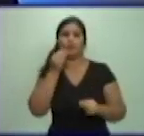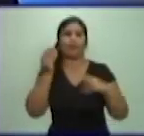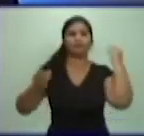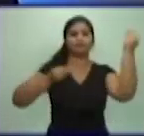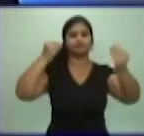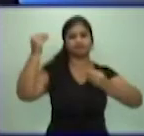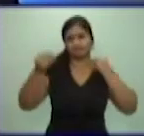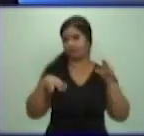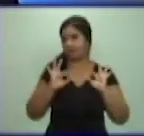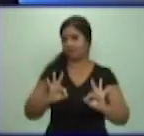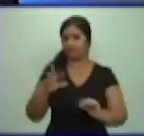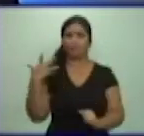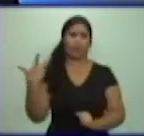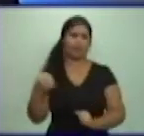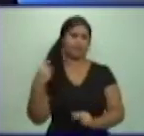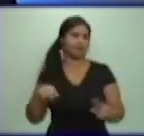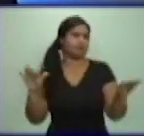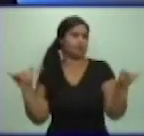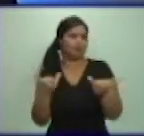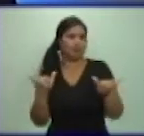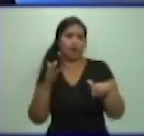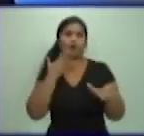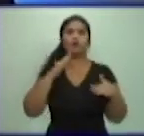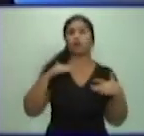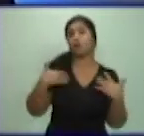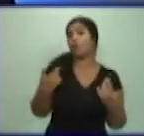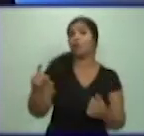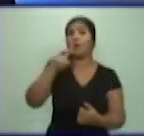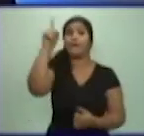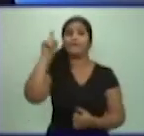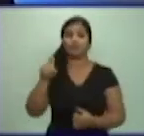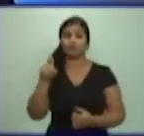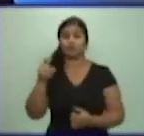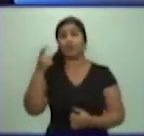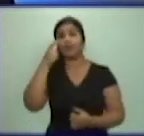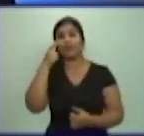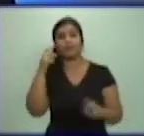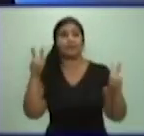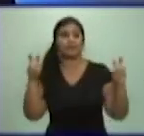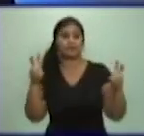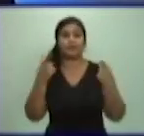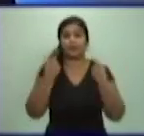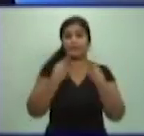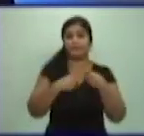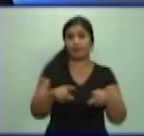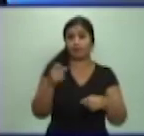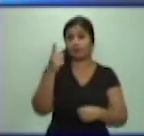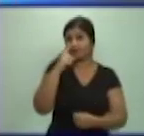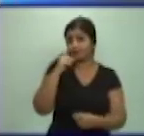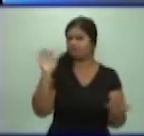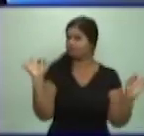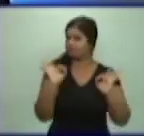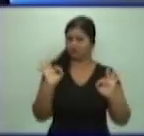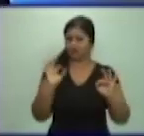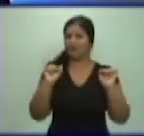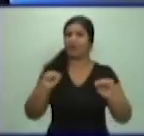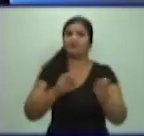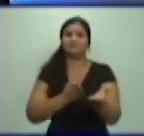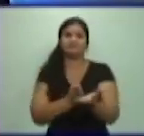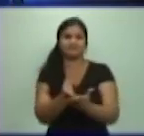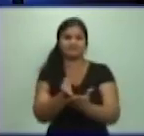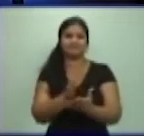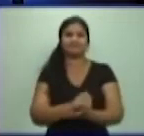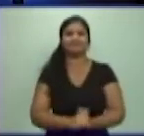como este? ¿Cómo me las pudieran preguntar? Fíjense que ahí me dan los temas, pero no hemos terminado. Vamos a continuar.